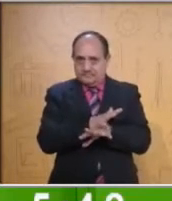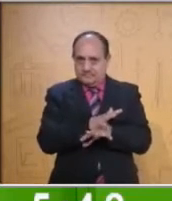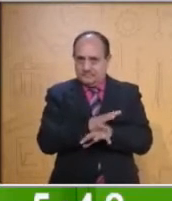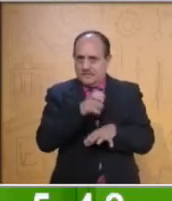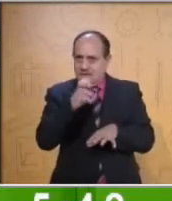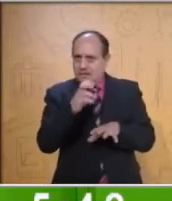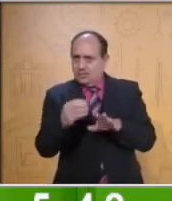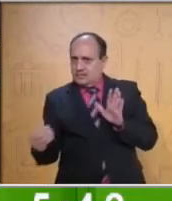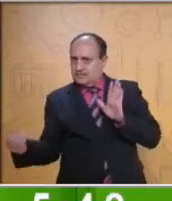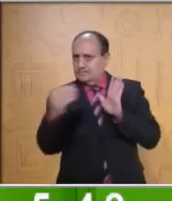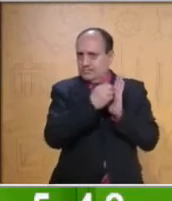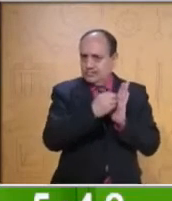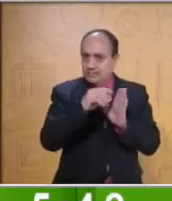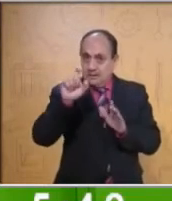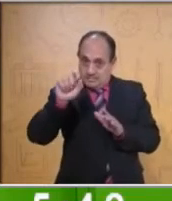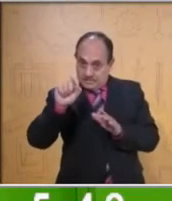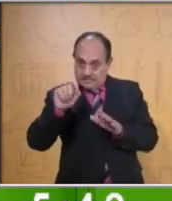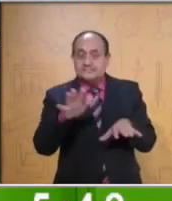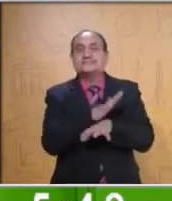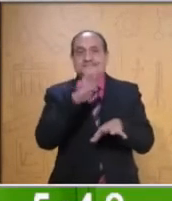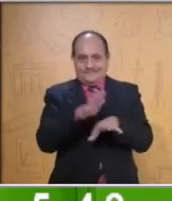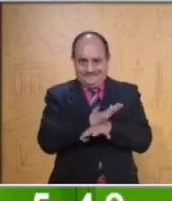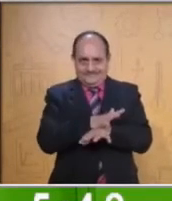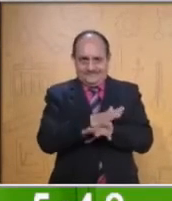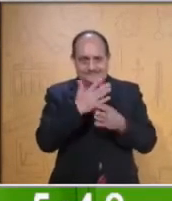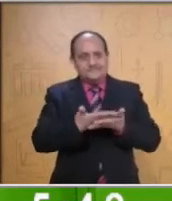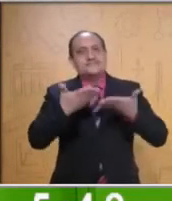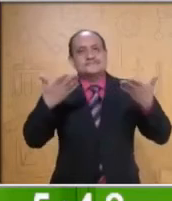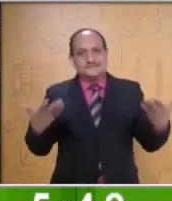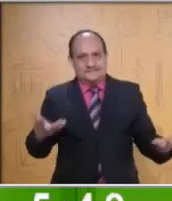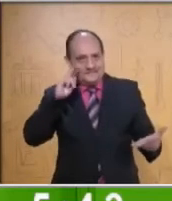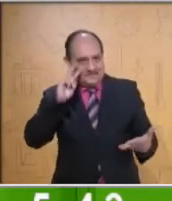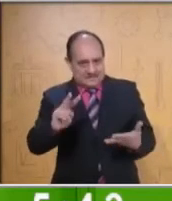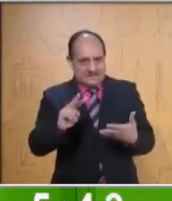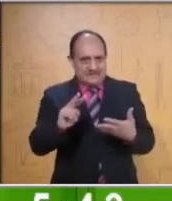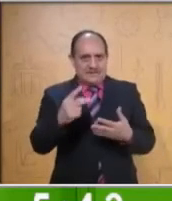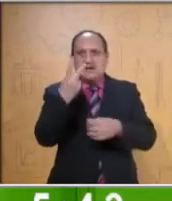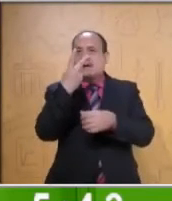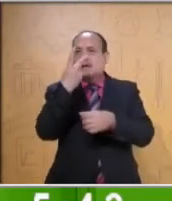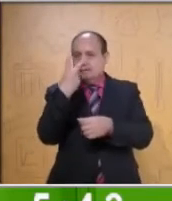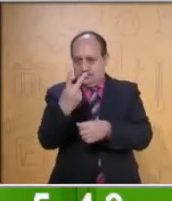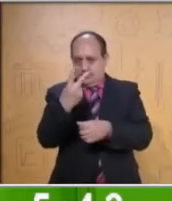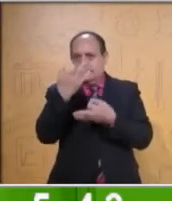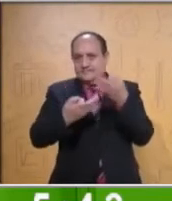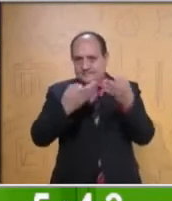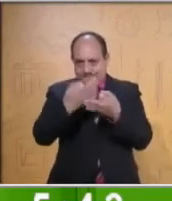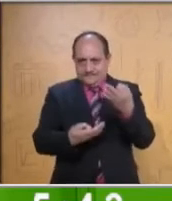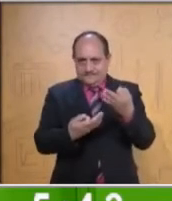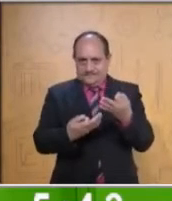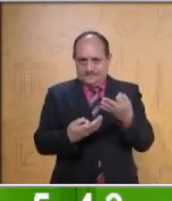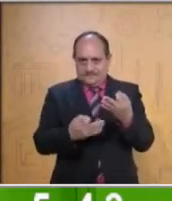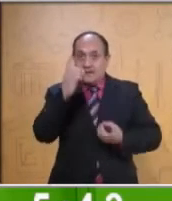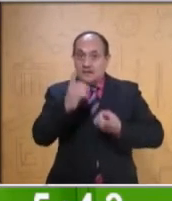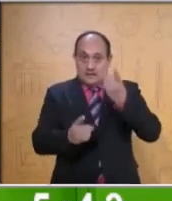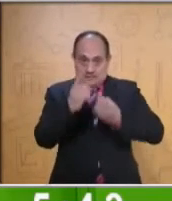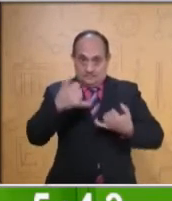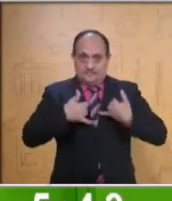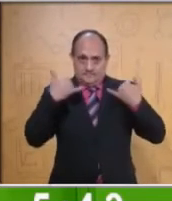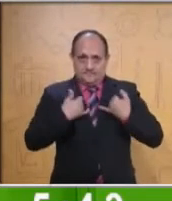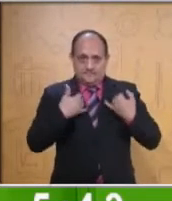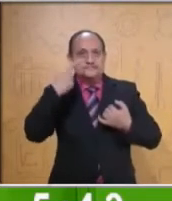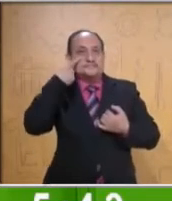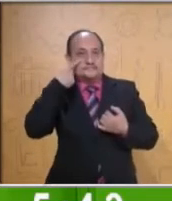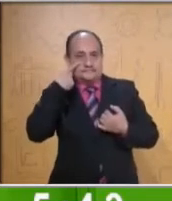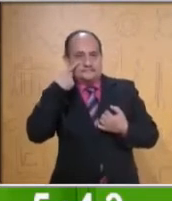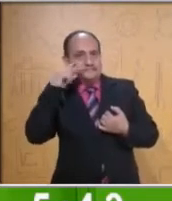dato atípico? ¿Sí cambió? Vamos a ver las otras 2 medidas de tendencia central. ¿Hasta ahí alguna duda, muchachos?